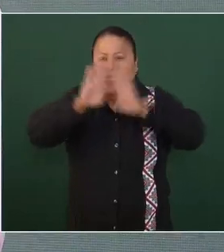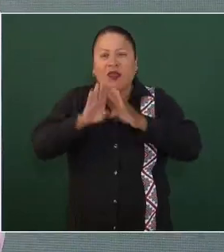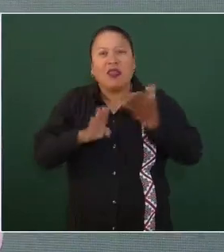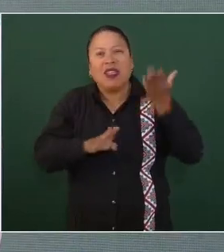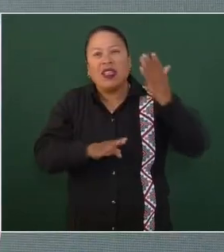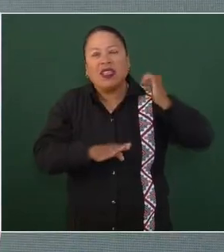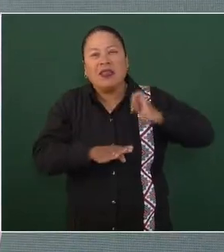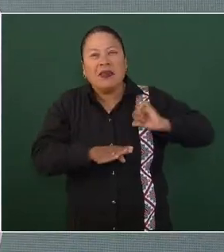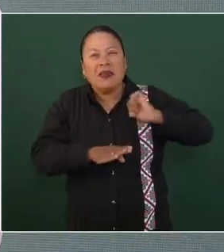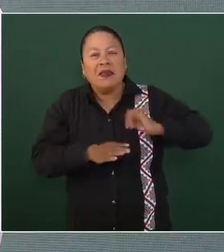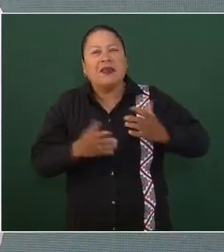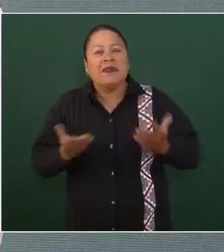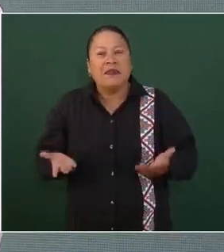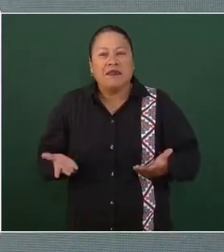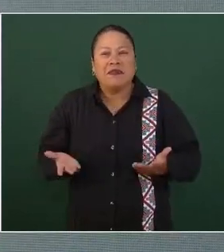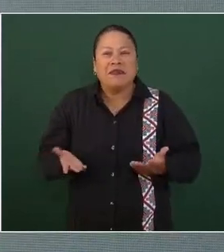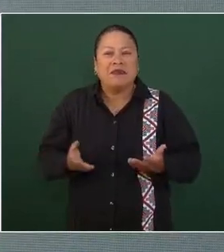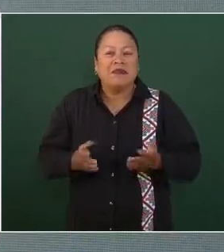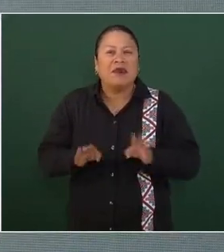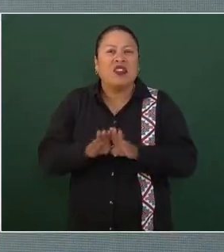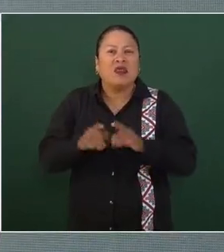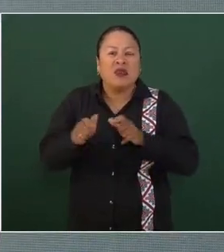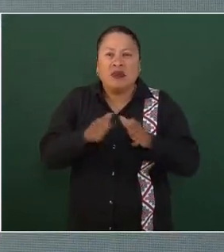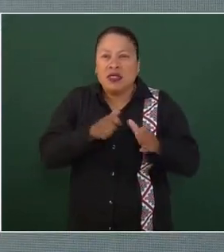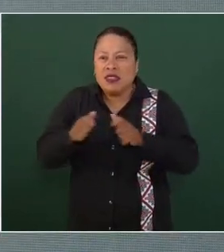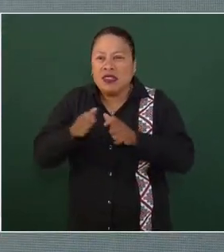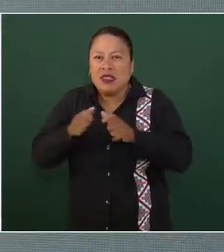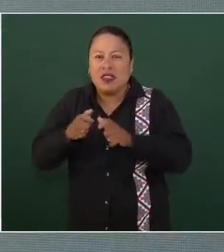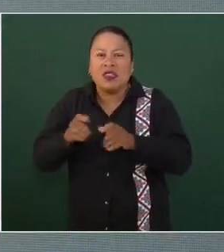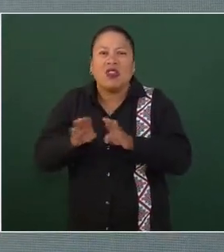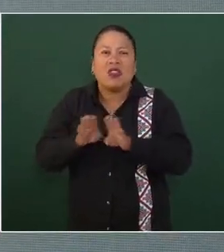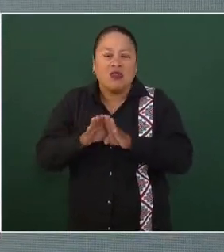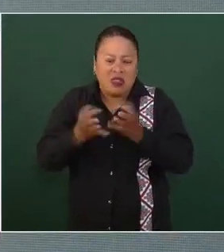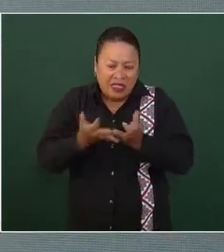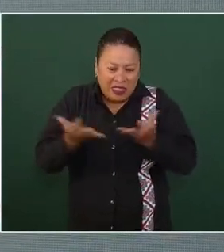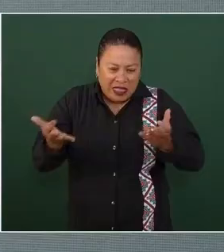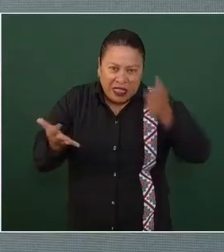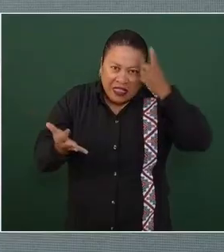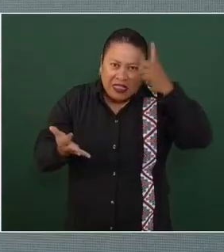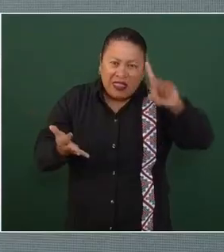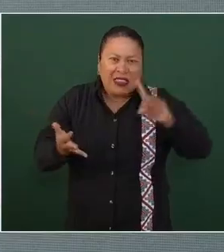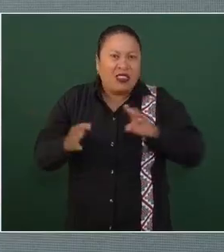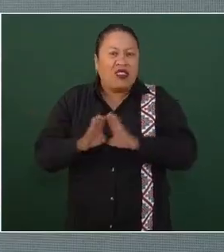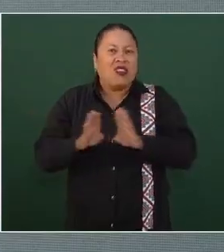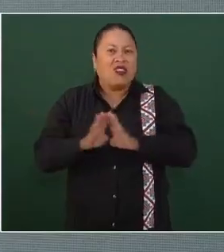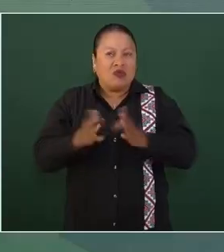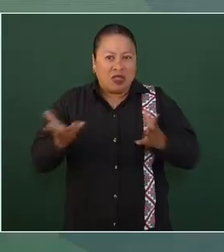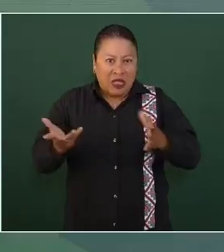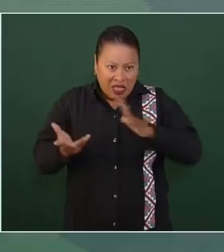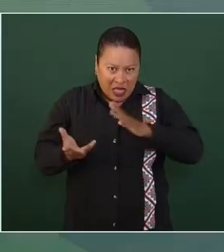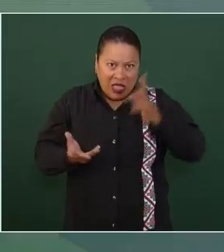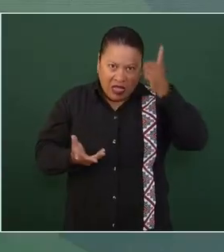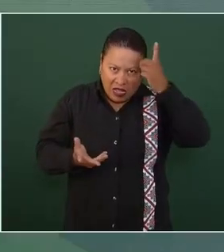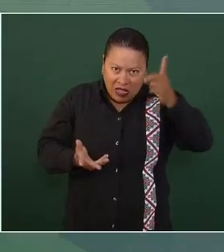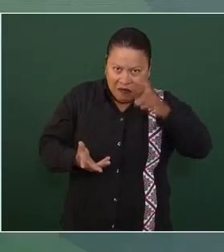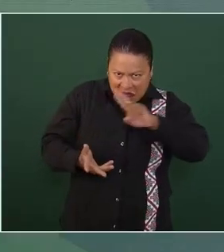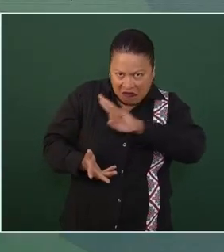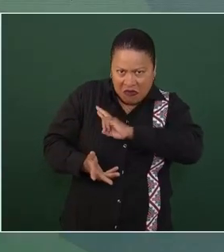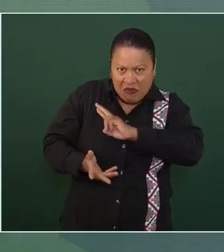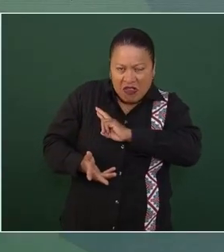hablábamos el manejo de la tenencia de la tierra había propiedad privada